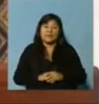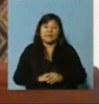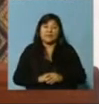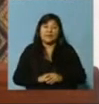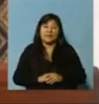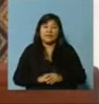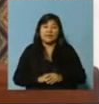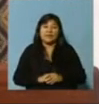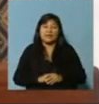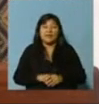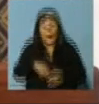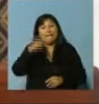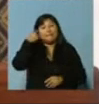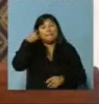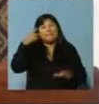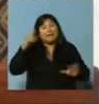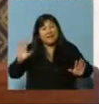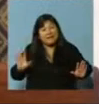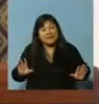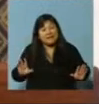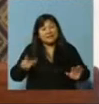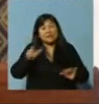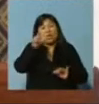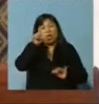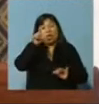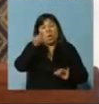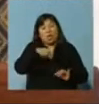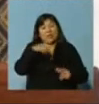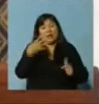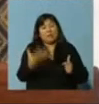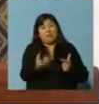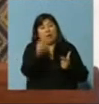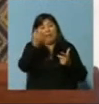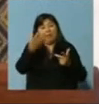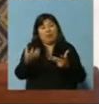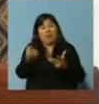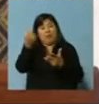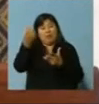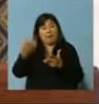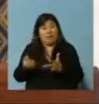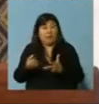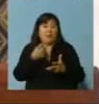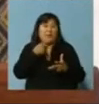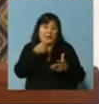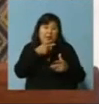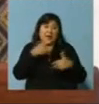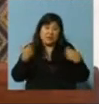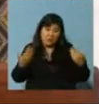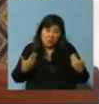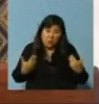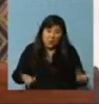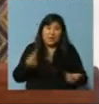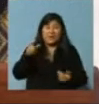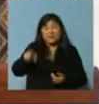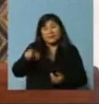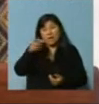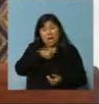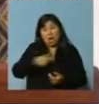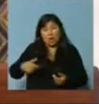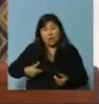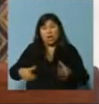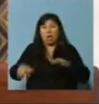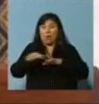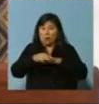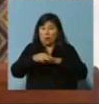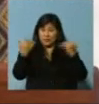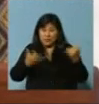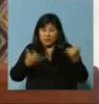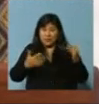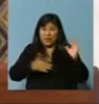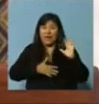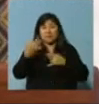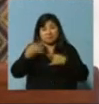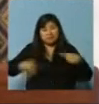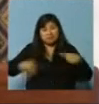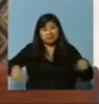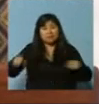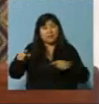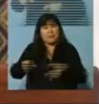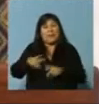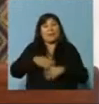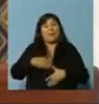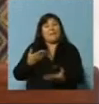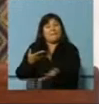Creo que pueden ser grandes logros cuando hay un gobierno comprometido en estas gestiones, en el pedido de la comunidad,